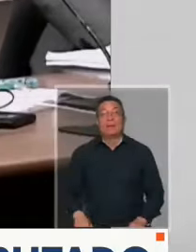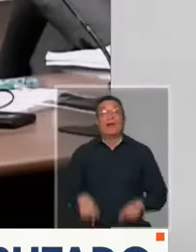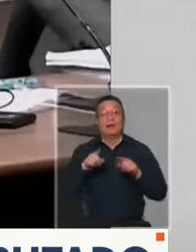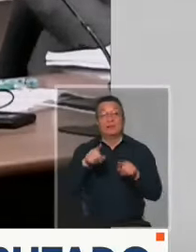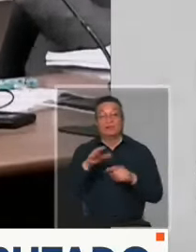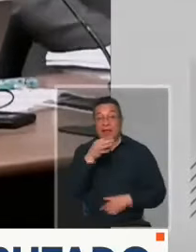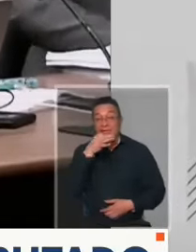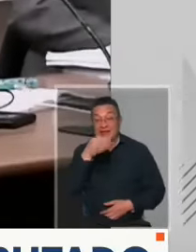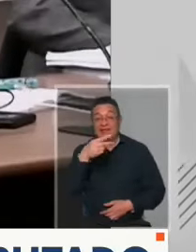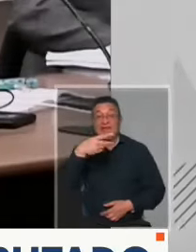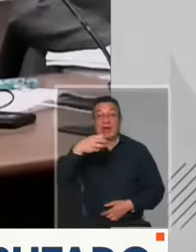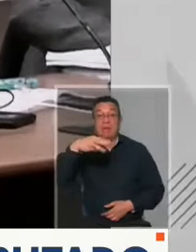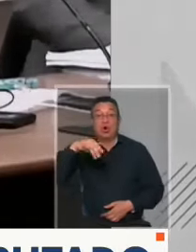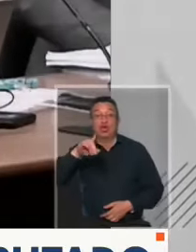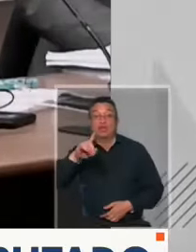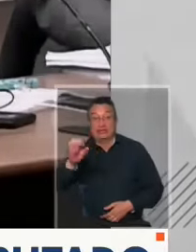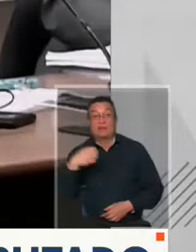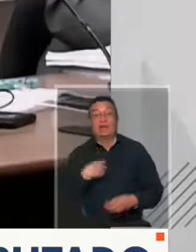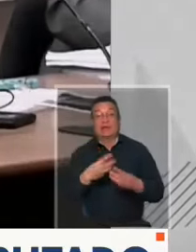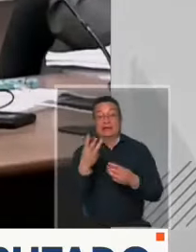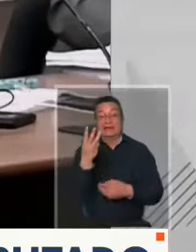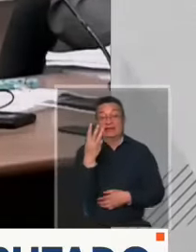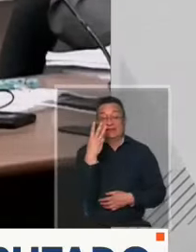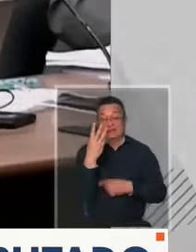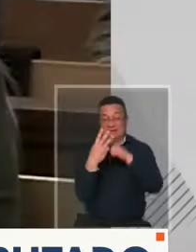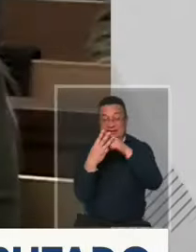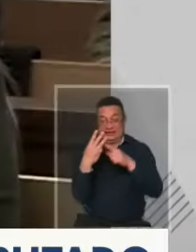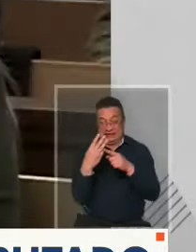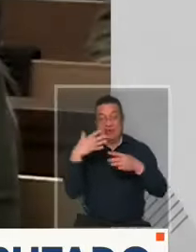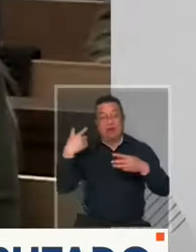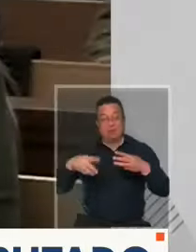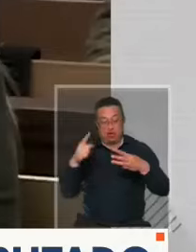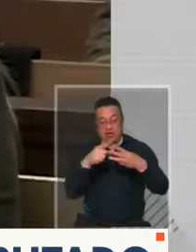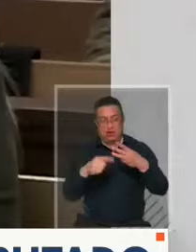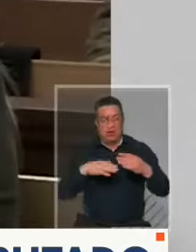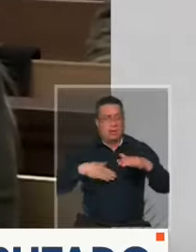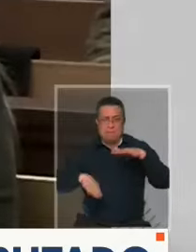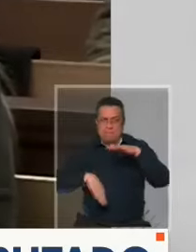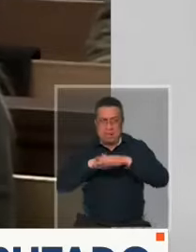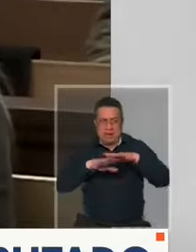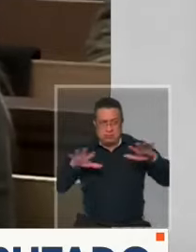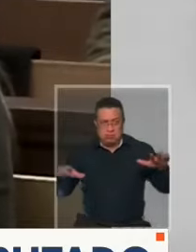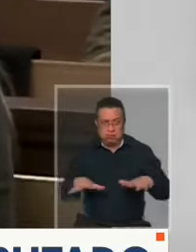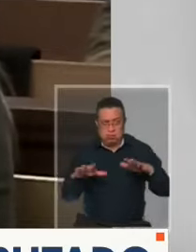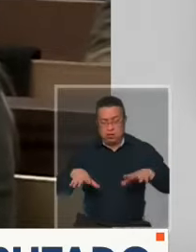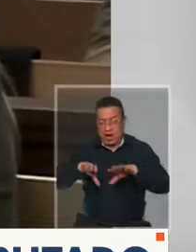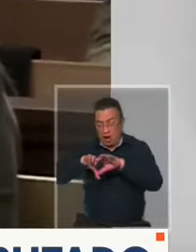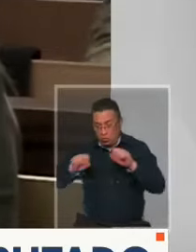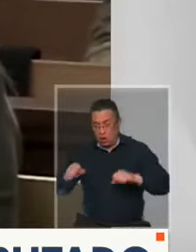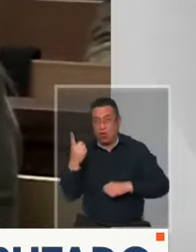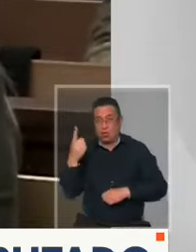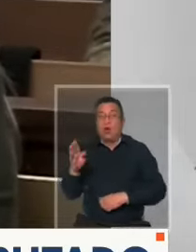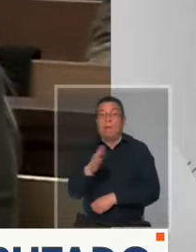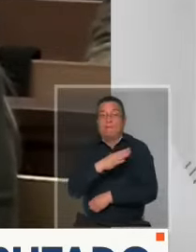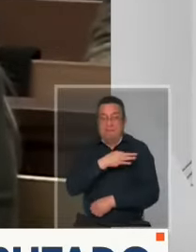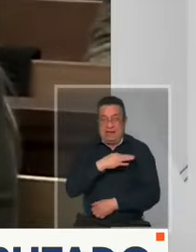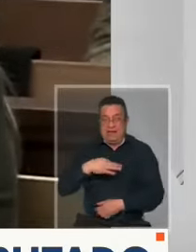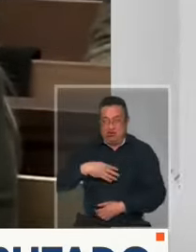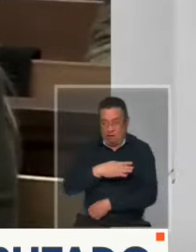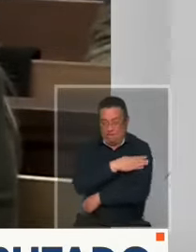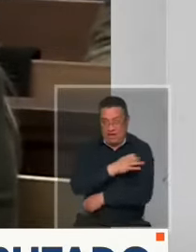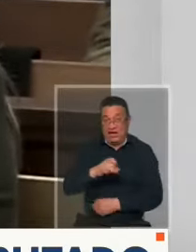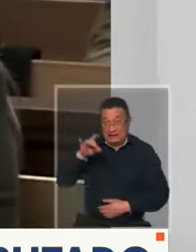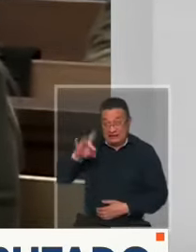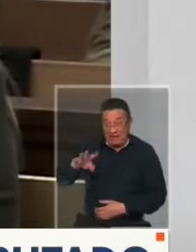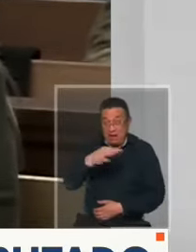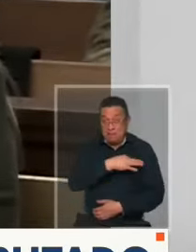le dice a Luis Hermosilla: hay tres ejes esenciales, hemos dado lo máximo. El acuerdo requiere un ministro de FIE, sabiendo el ministro